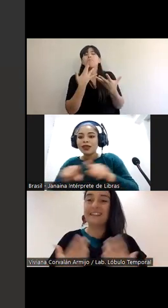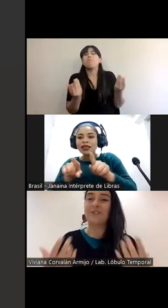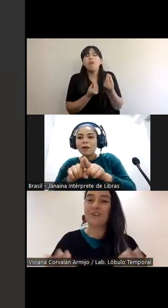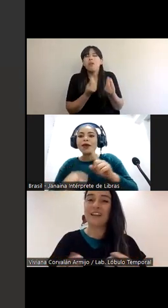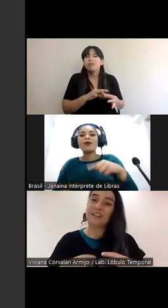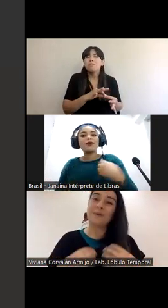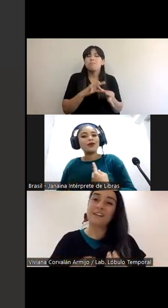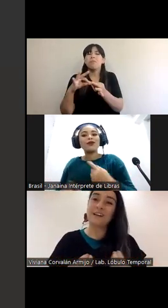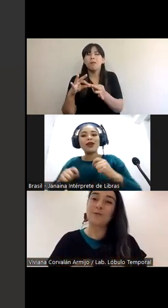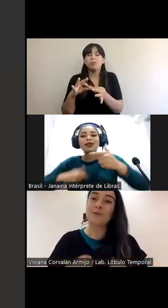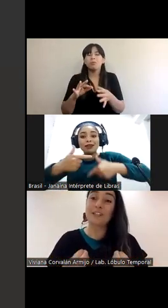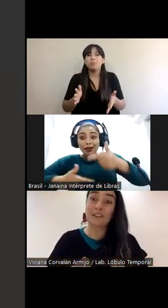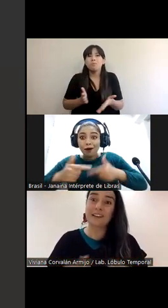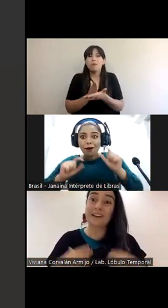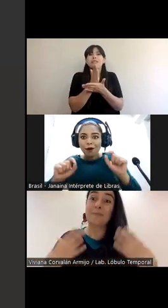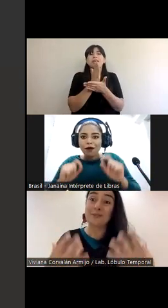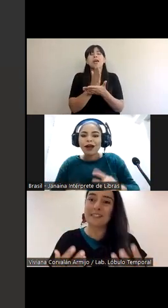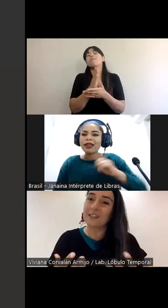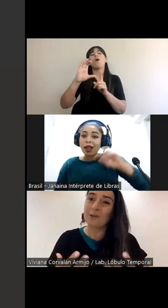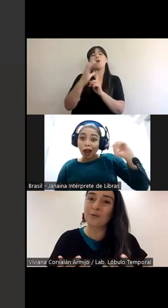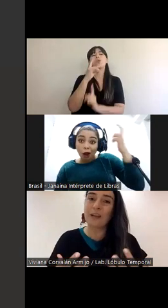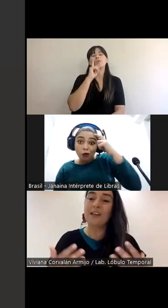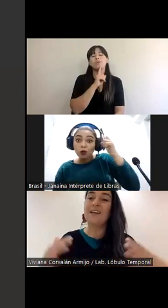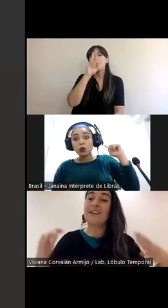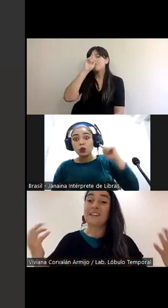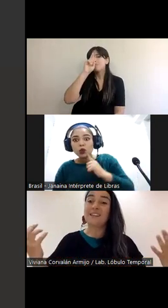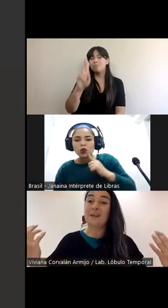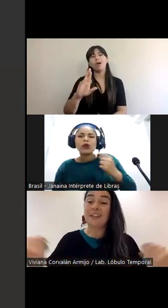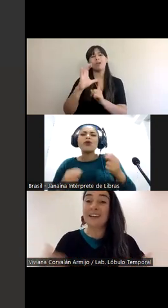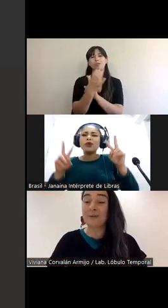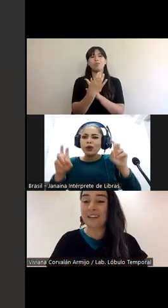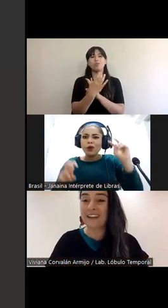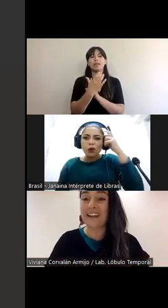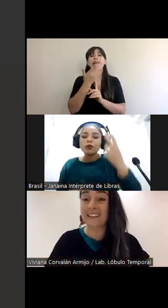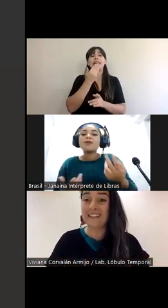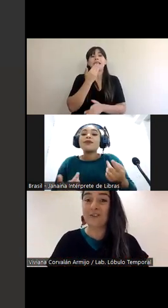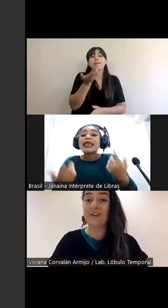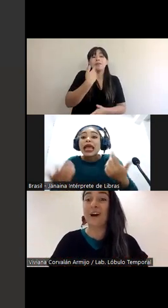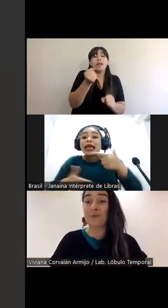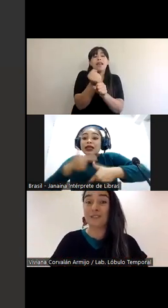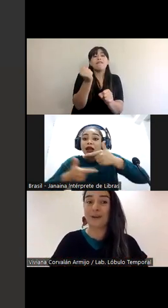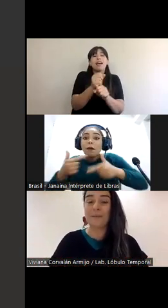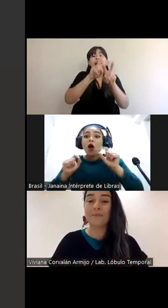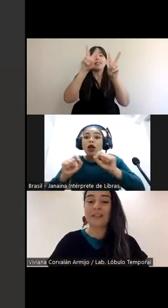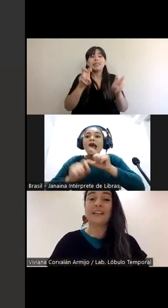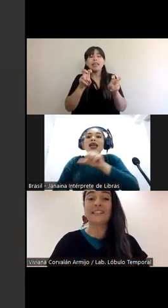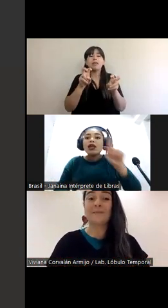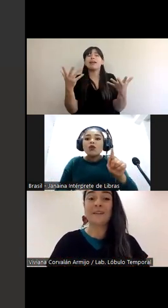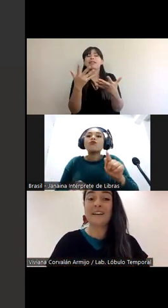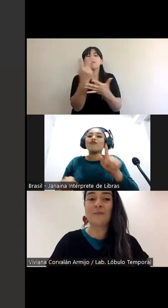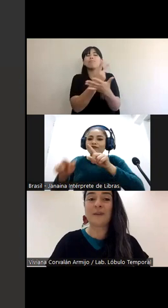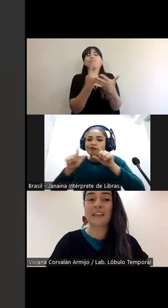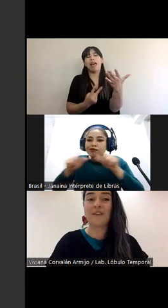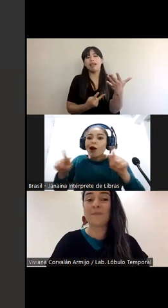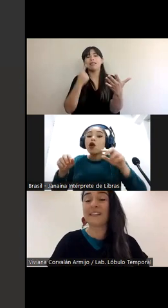de trabajo, es a partir de la cultura sorda, el respeto hacia esta cultura, y trabajamos desde el lenguaje artístico audiovisual, que siempre